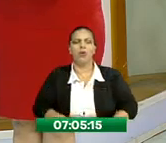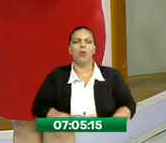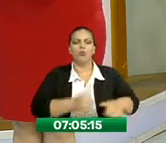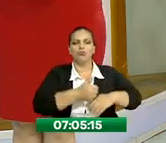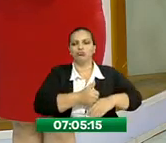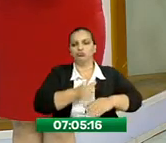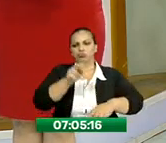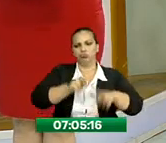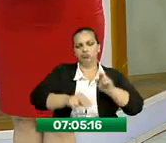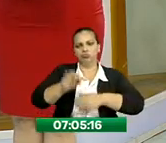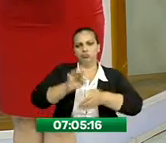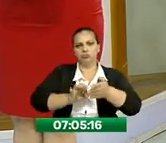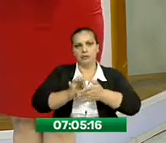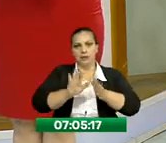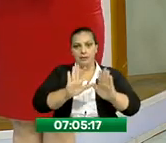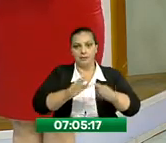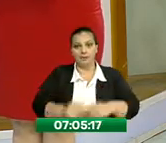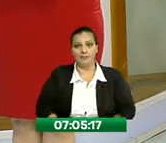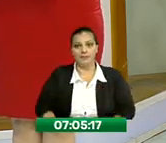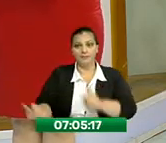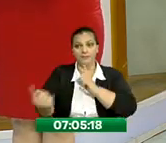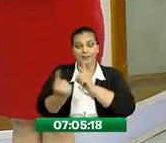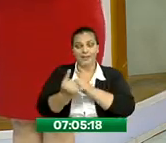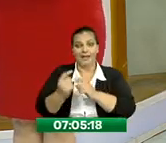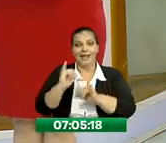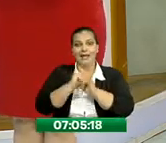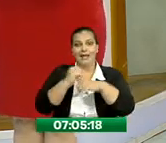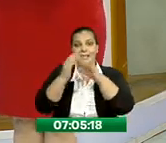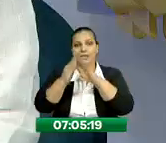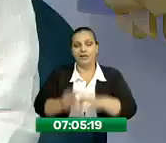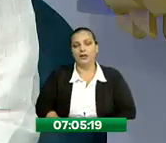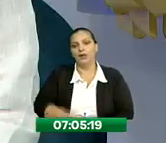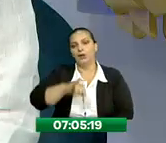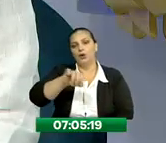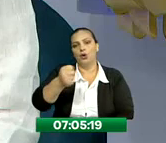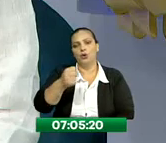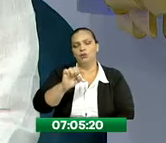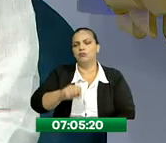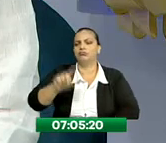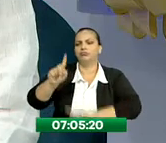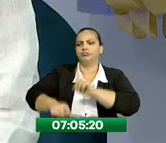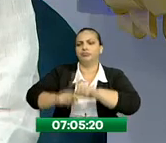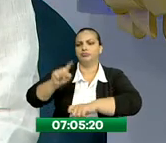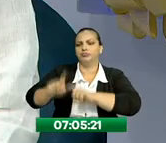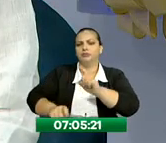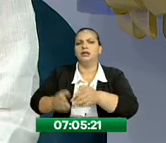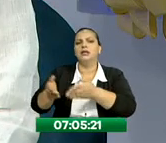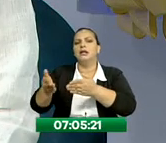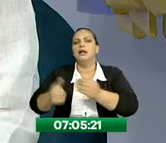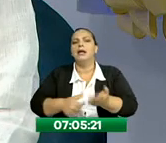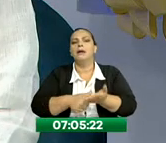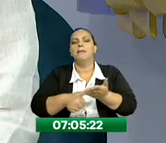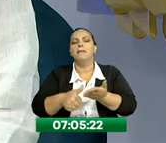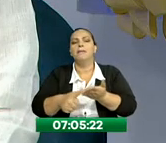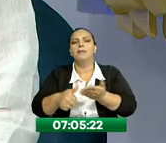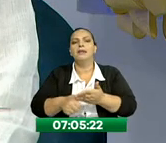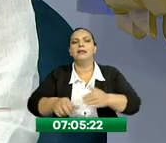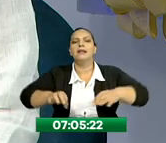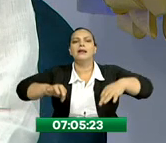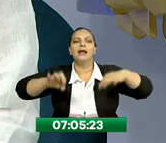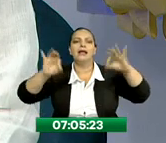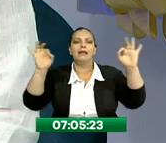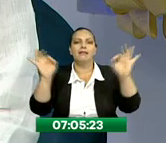vivo que usted no puede perderse, junto al ingeniero José Augusto Briones, ministro de Energía y Recursos Naturales